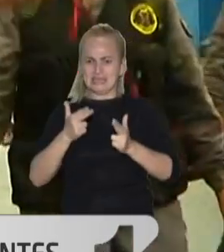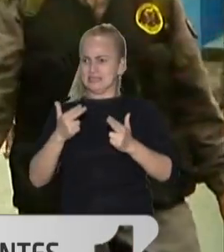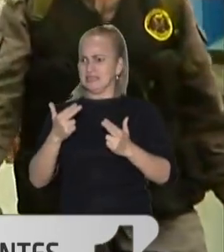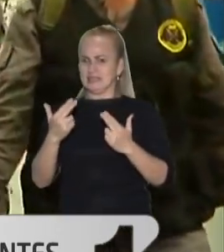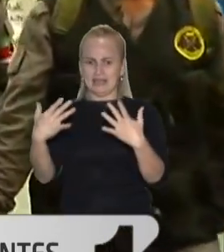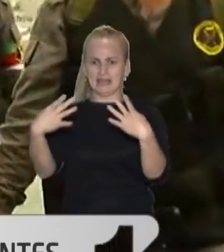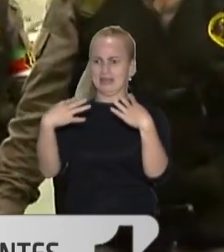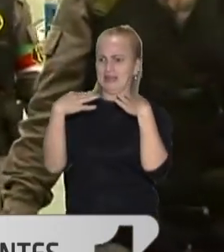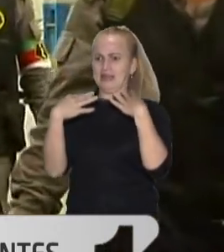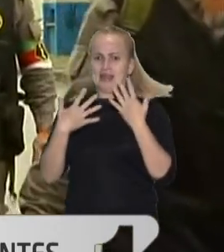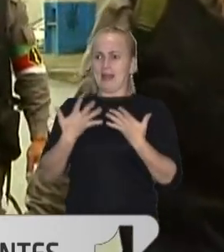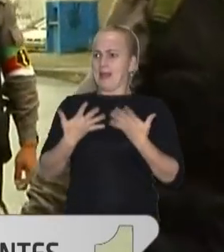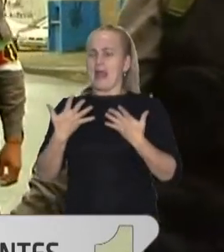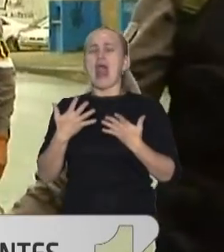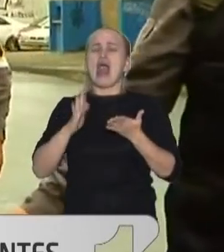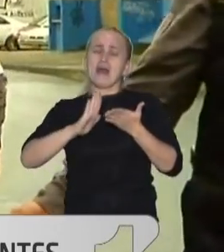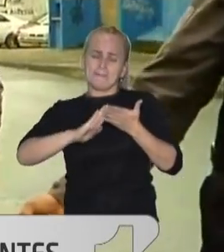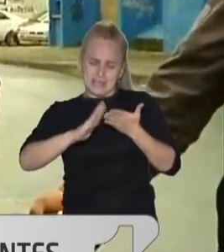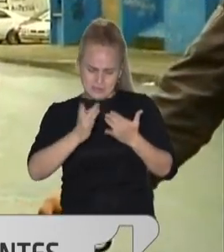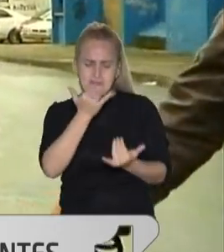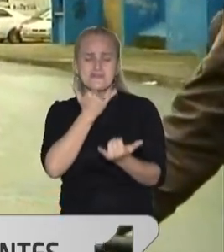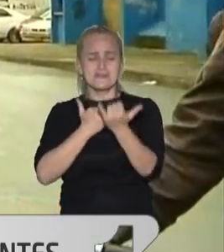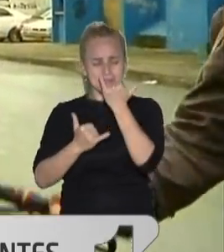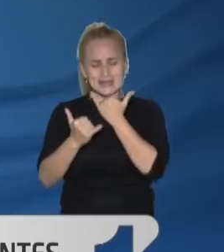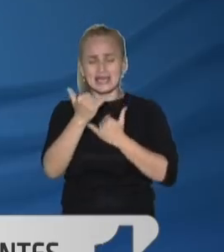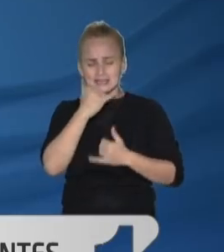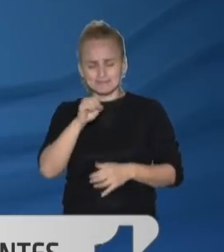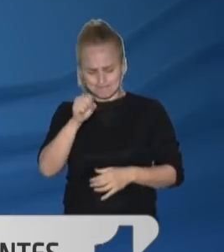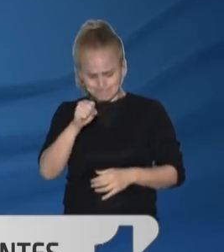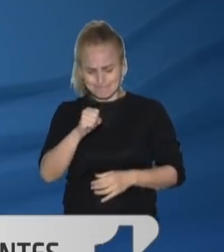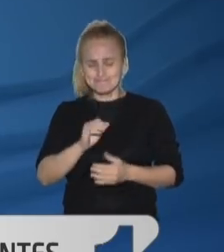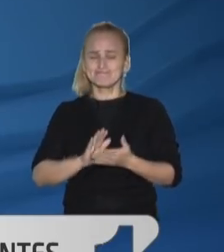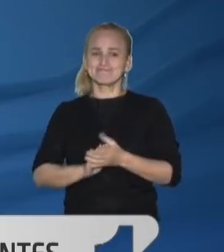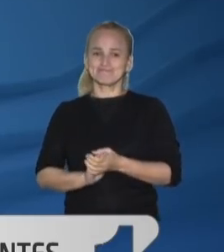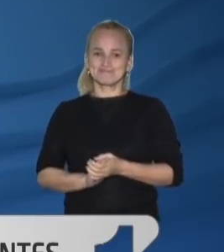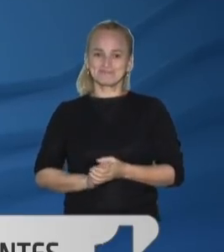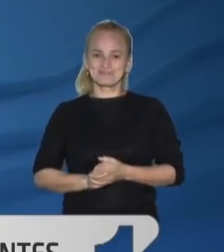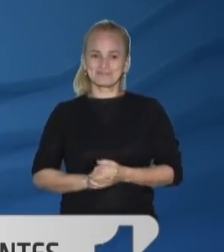los bloqueos. Pidió disculpas a las personas.